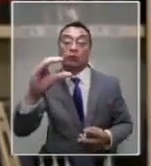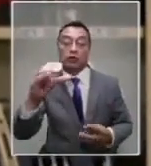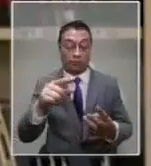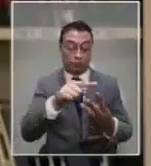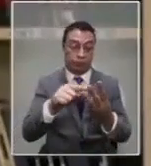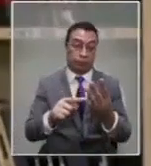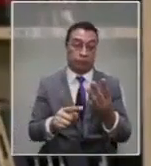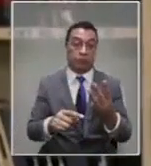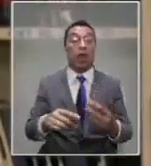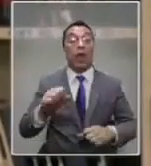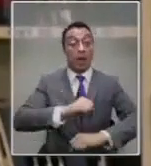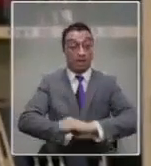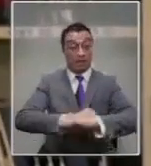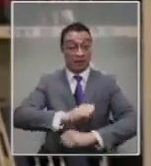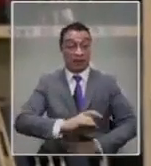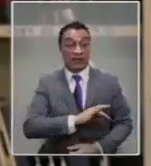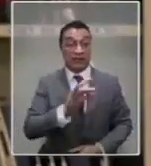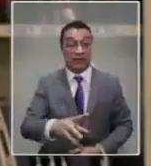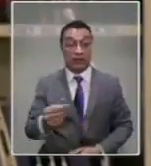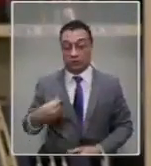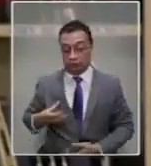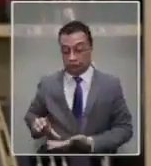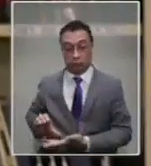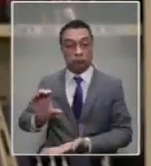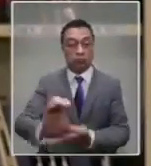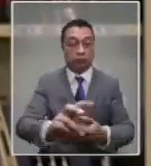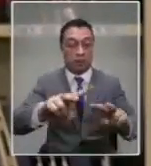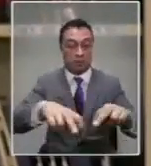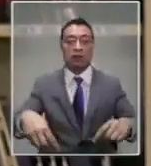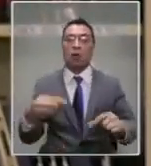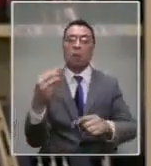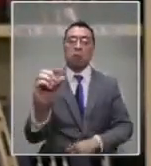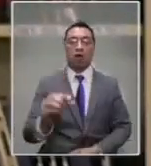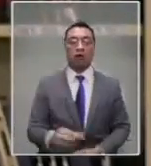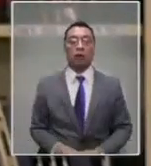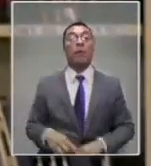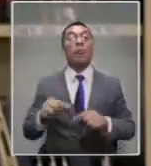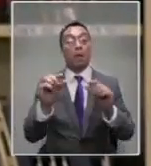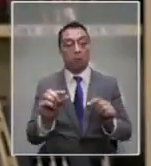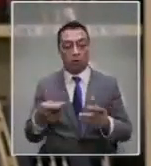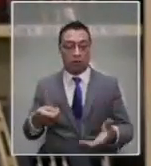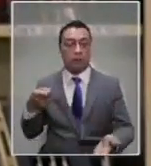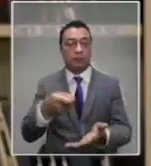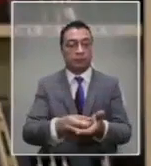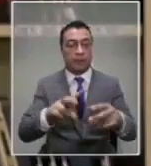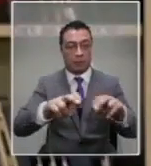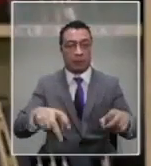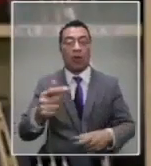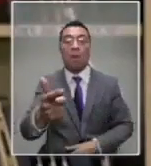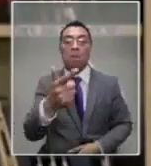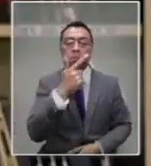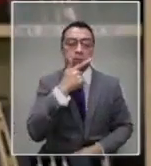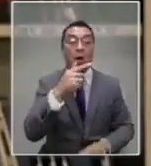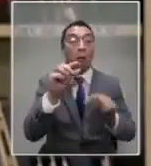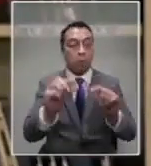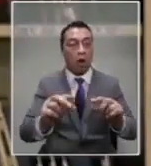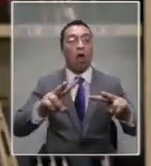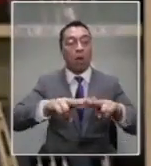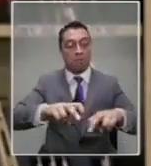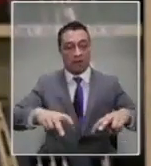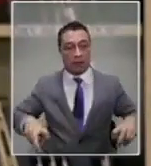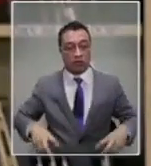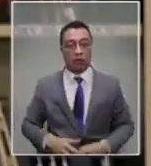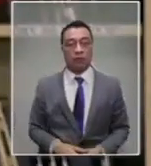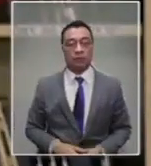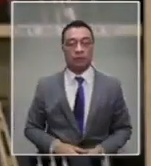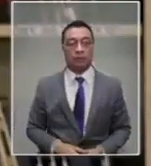Concepción. El empresario en Chile destina pocos recursos a la investigación, invierte poco en investigación, apuesta poco por la